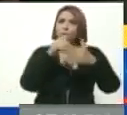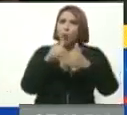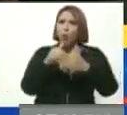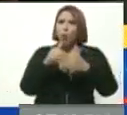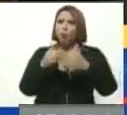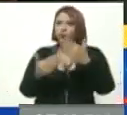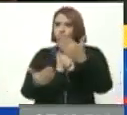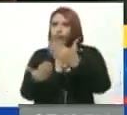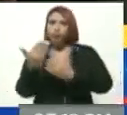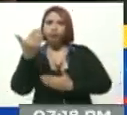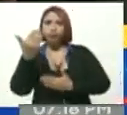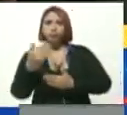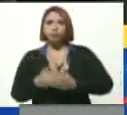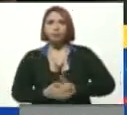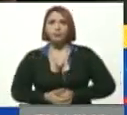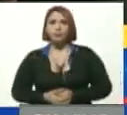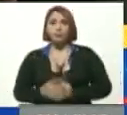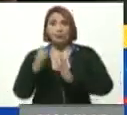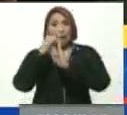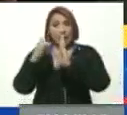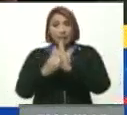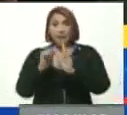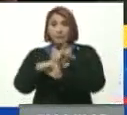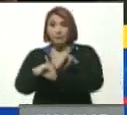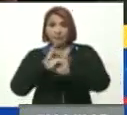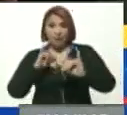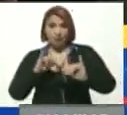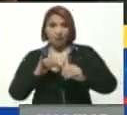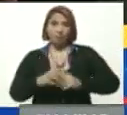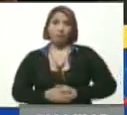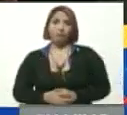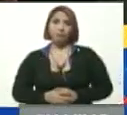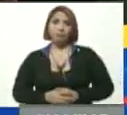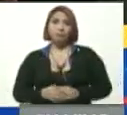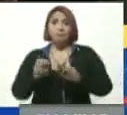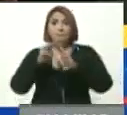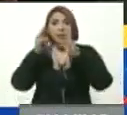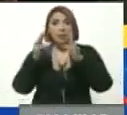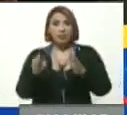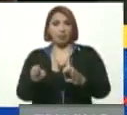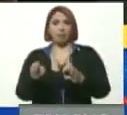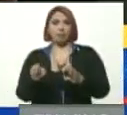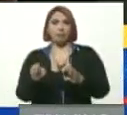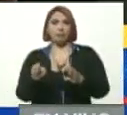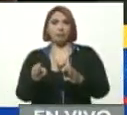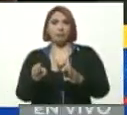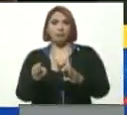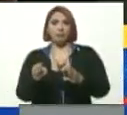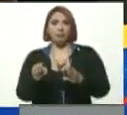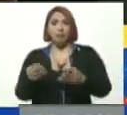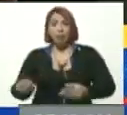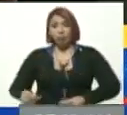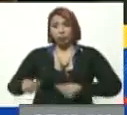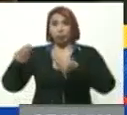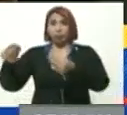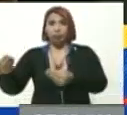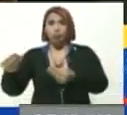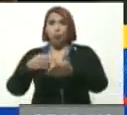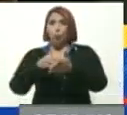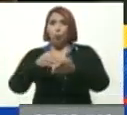emite el acta final de la mesa, se le entrega copia a